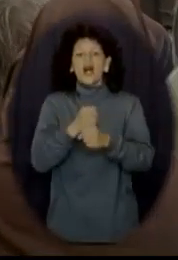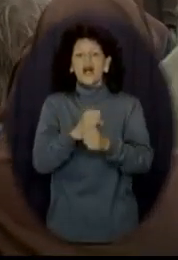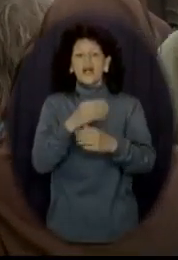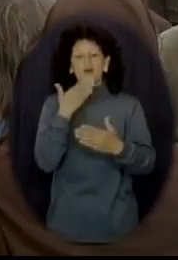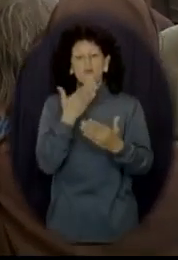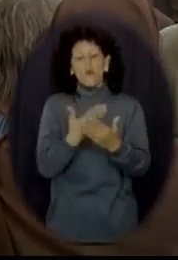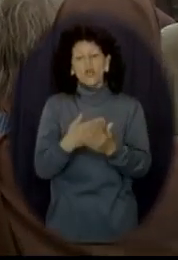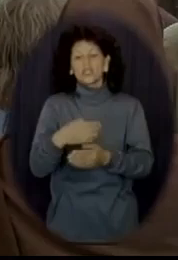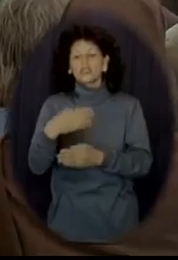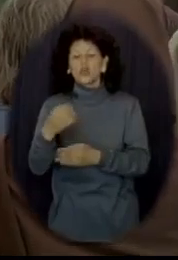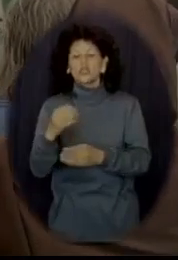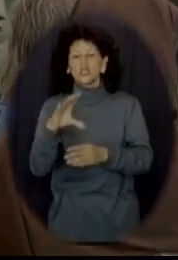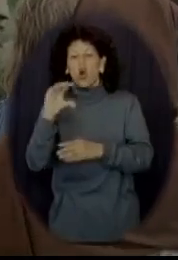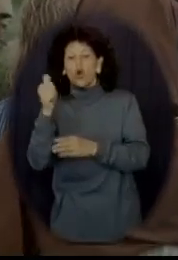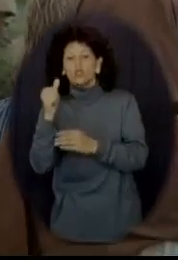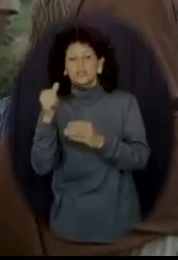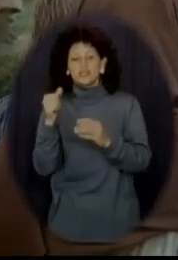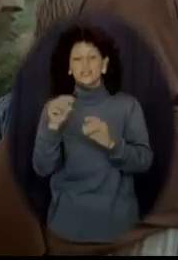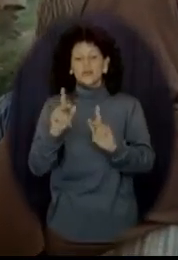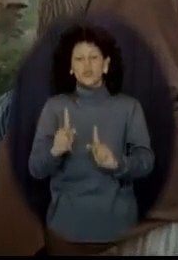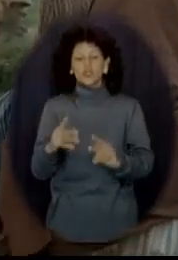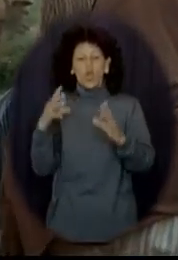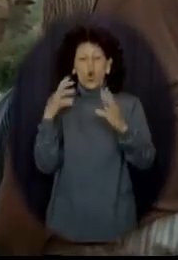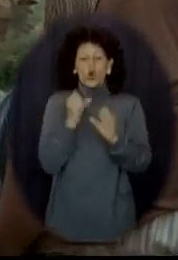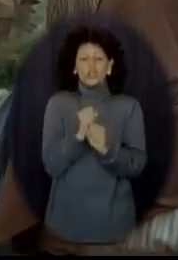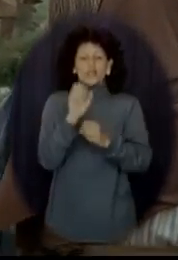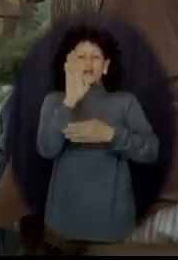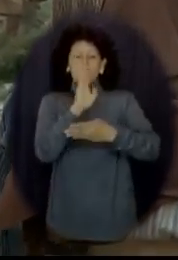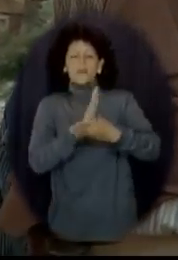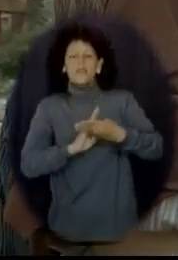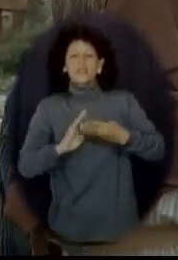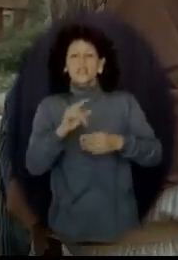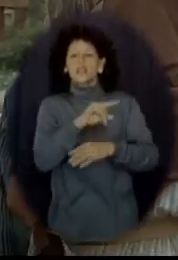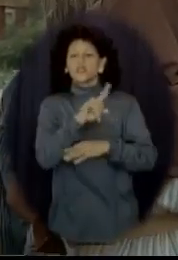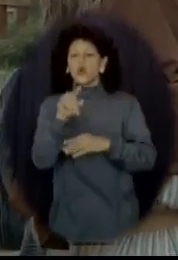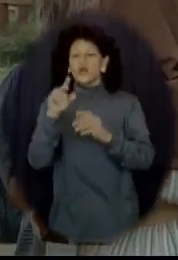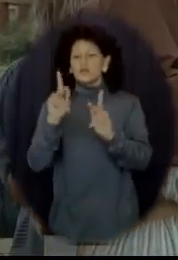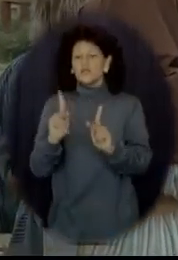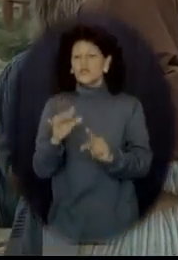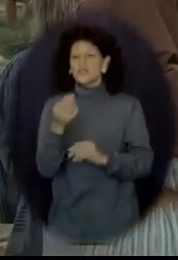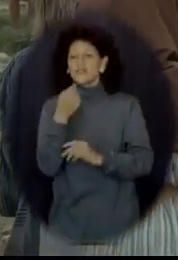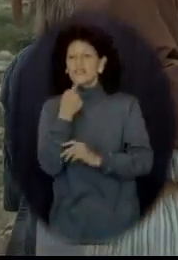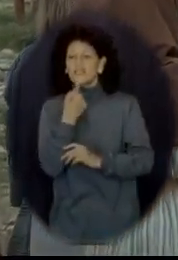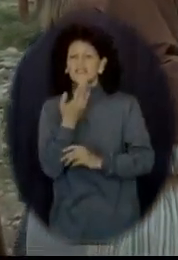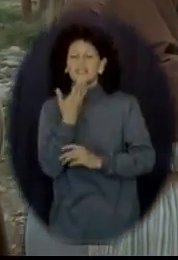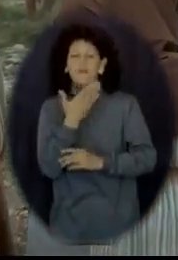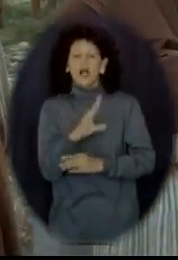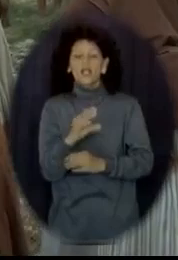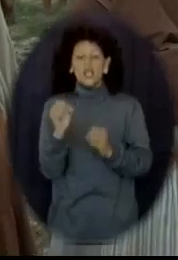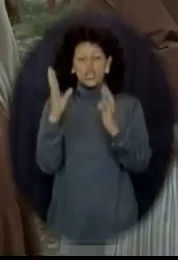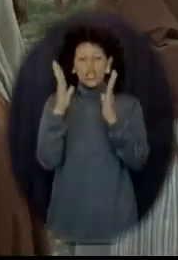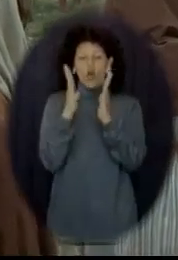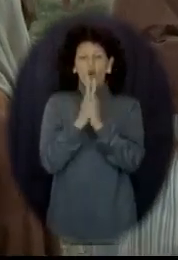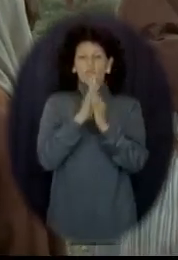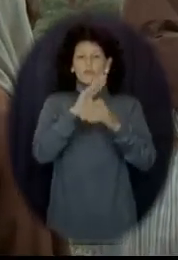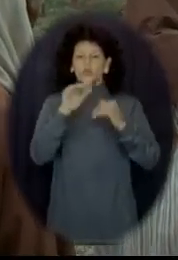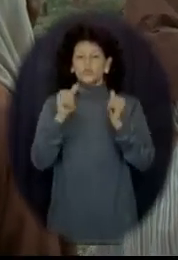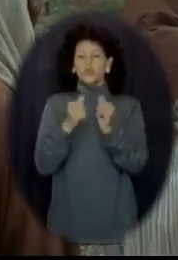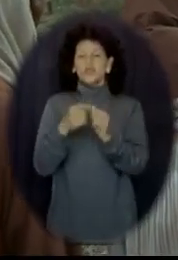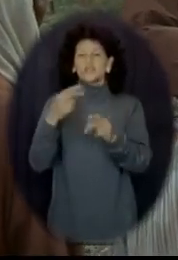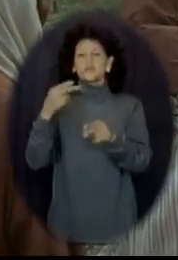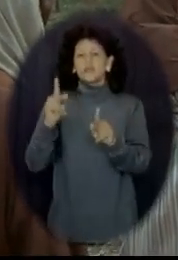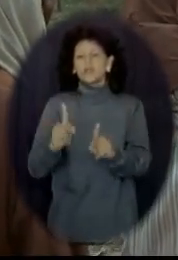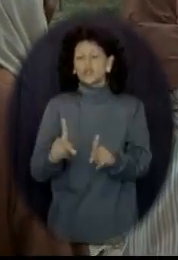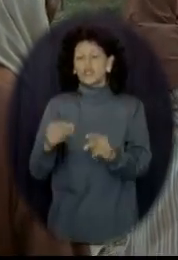Hagan bien a quienes los odian. Bendigan a quienes los maldicen. Y oren por quienes los